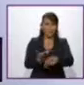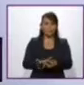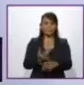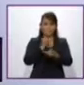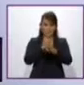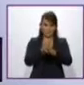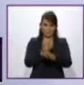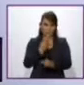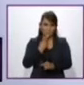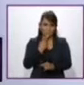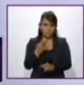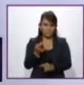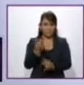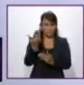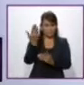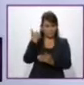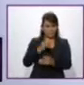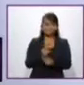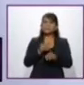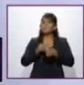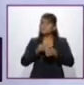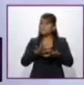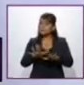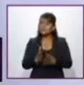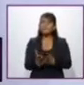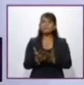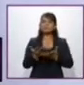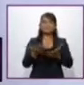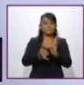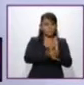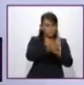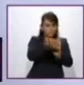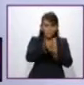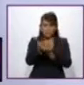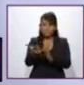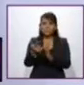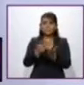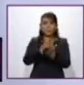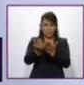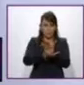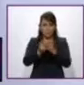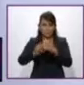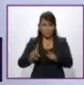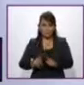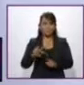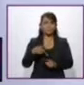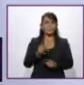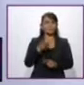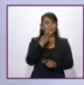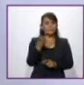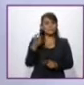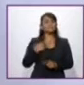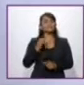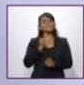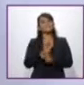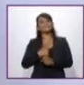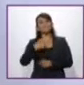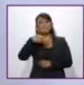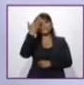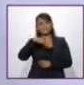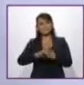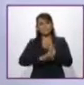he revisado informes de cuenta pública y efectivamente uno de los principales problemas es que se